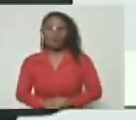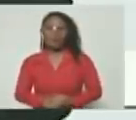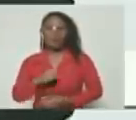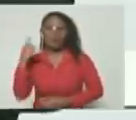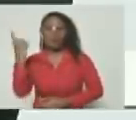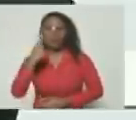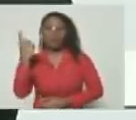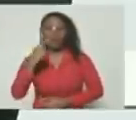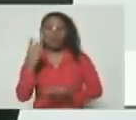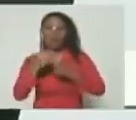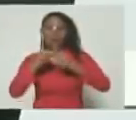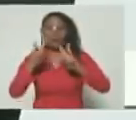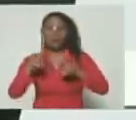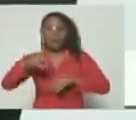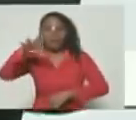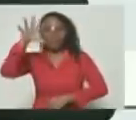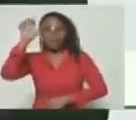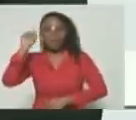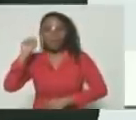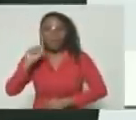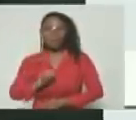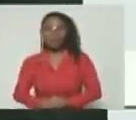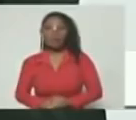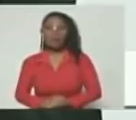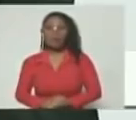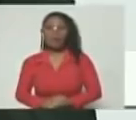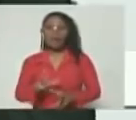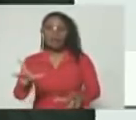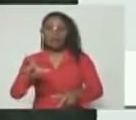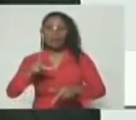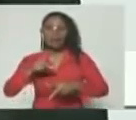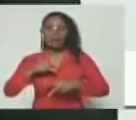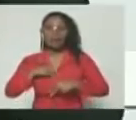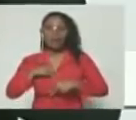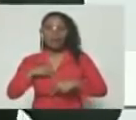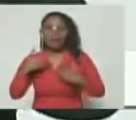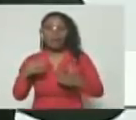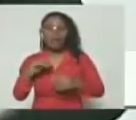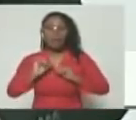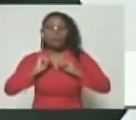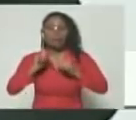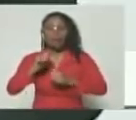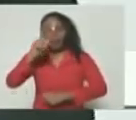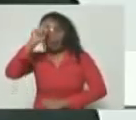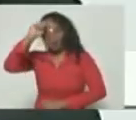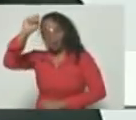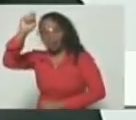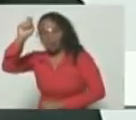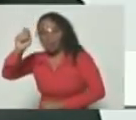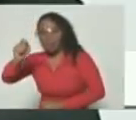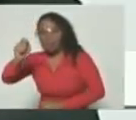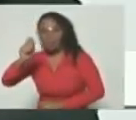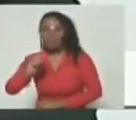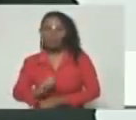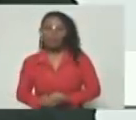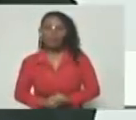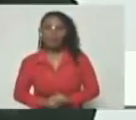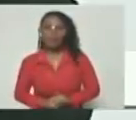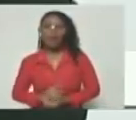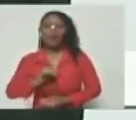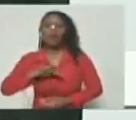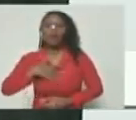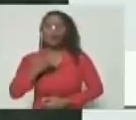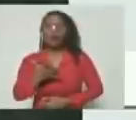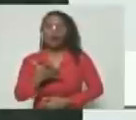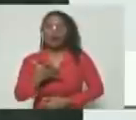Solamente la paz, el entendimiento y la aceptación que parte del reconocimiento puede llevarnos